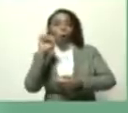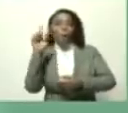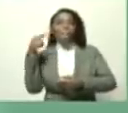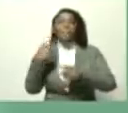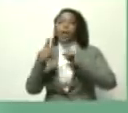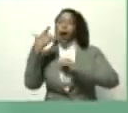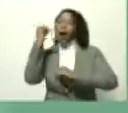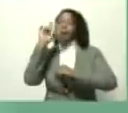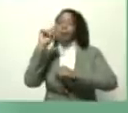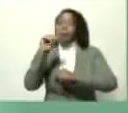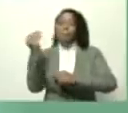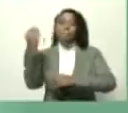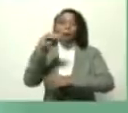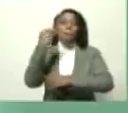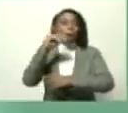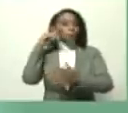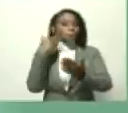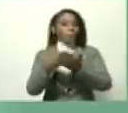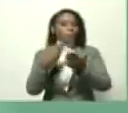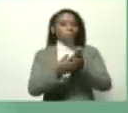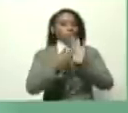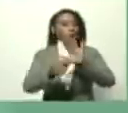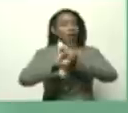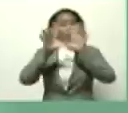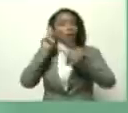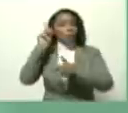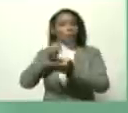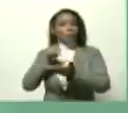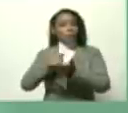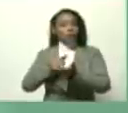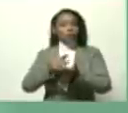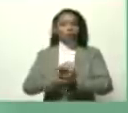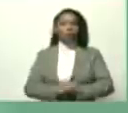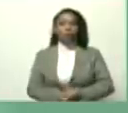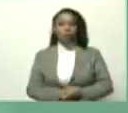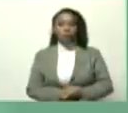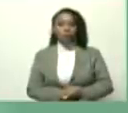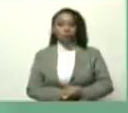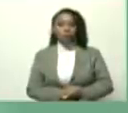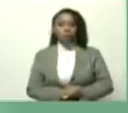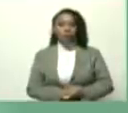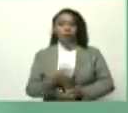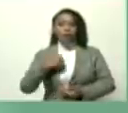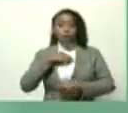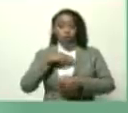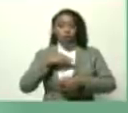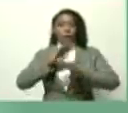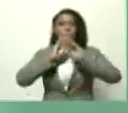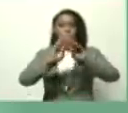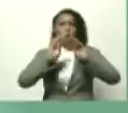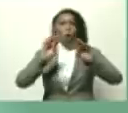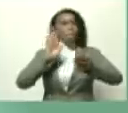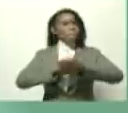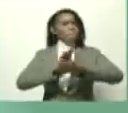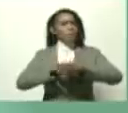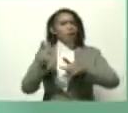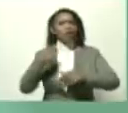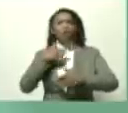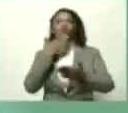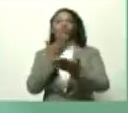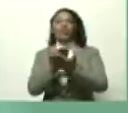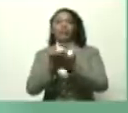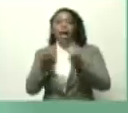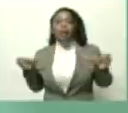tenemos cada vez más evidencia de esa intervención y de esa participación. Y los hemos convocado porque yo le solicité